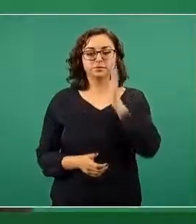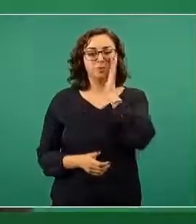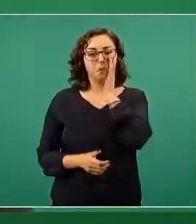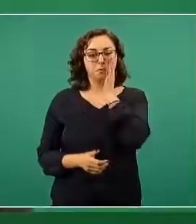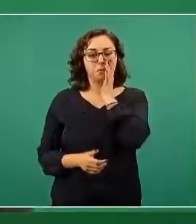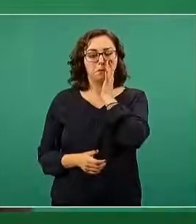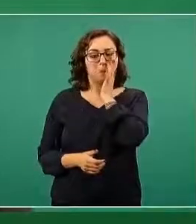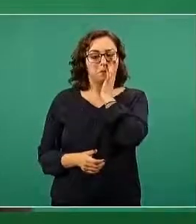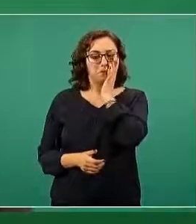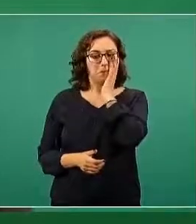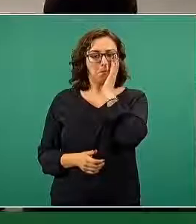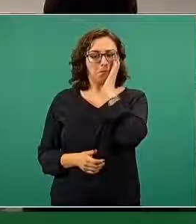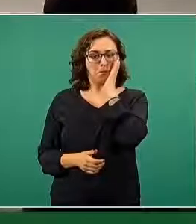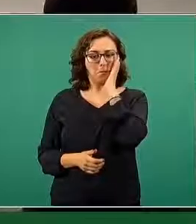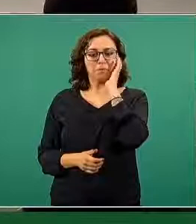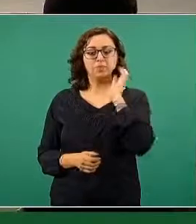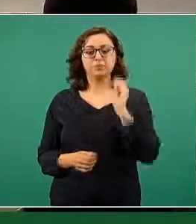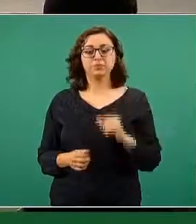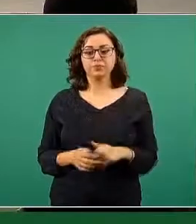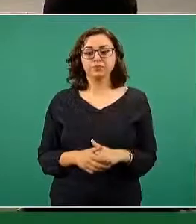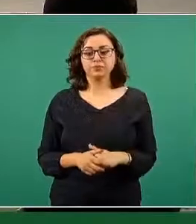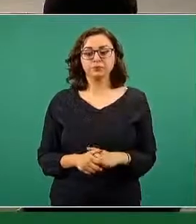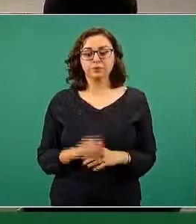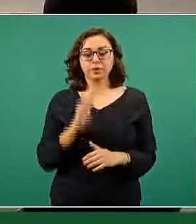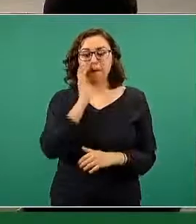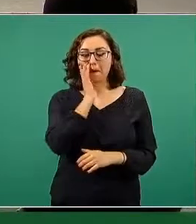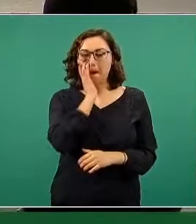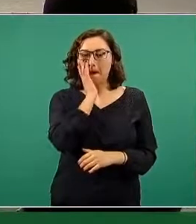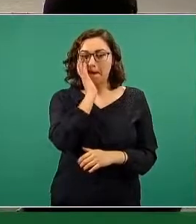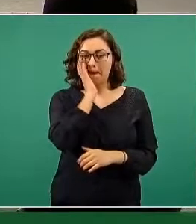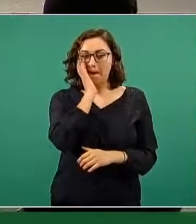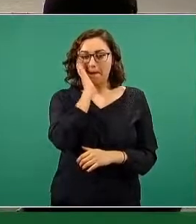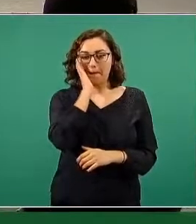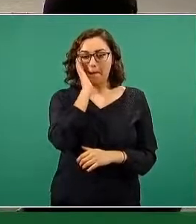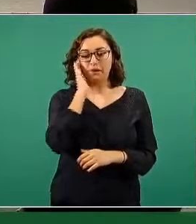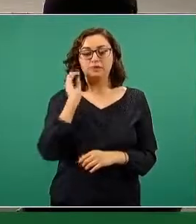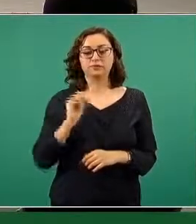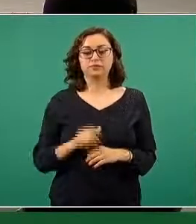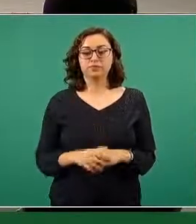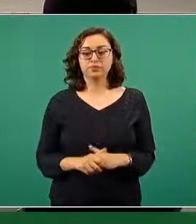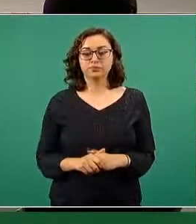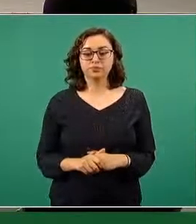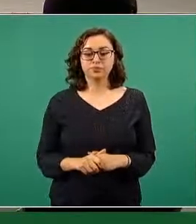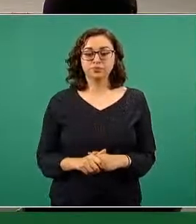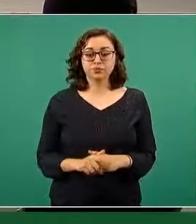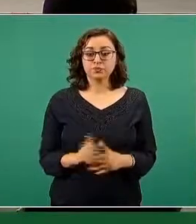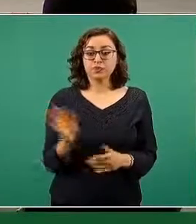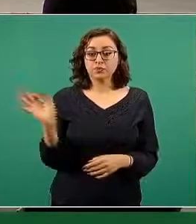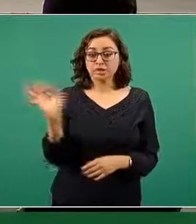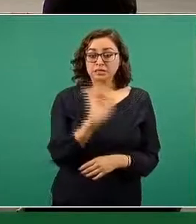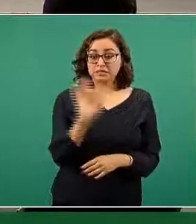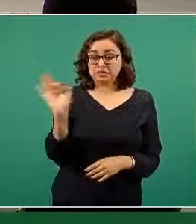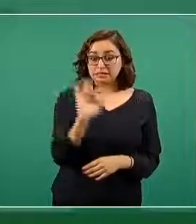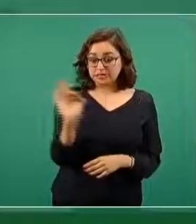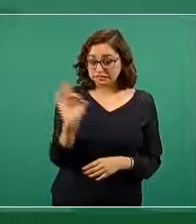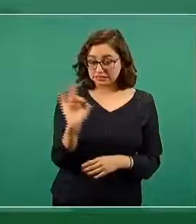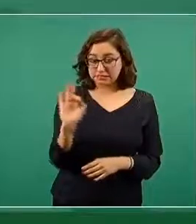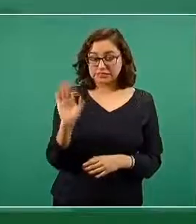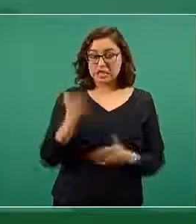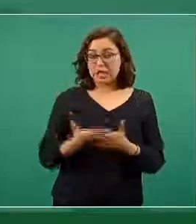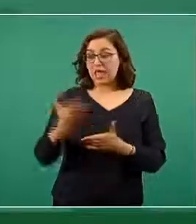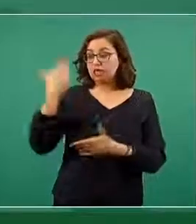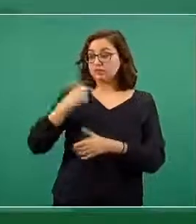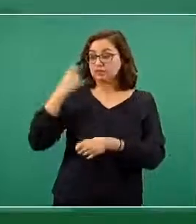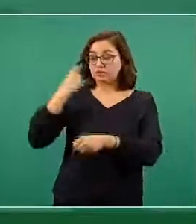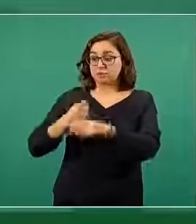le corresponda. En caso de que no fuera la misma vacuna que le ofrecieron en su